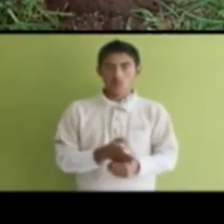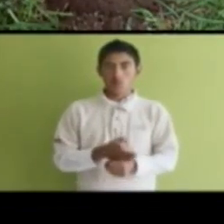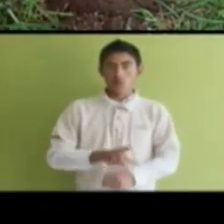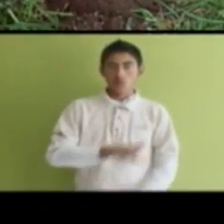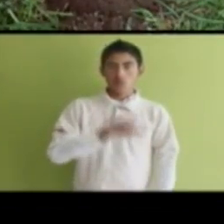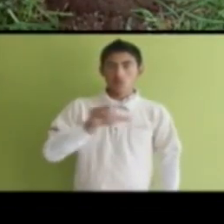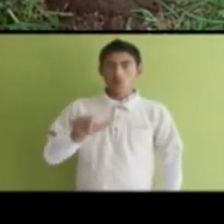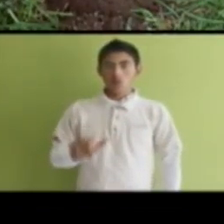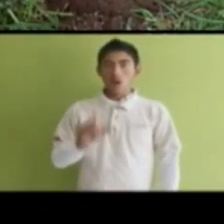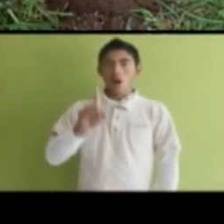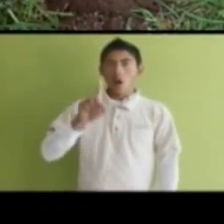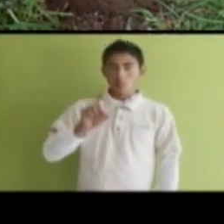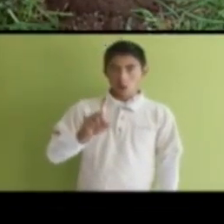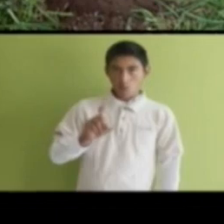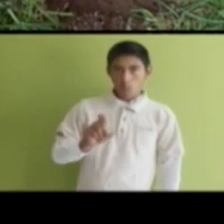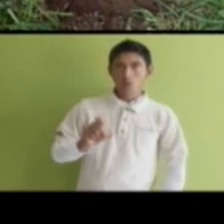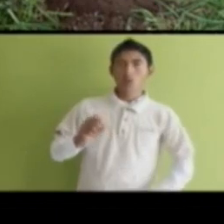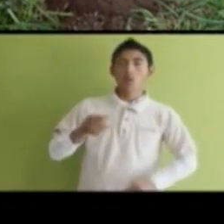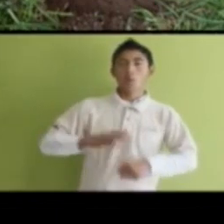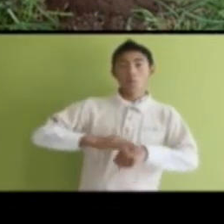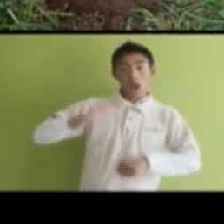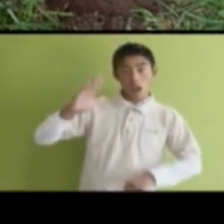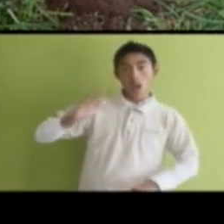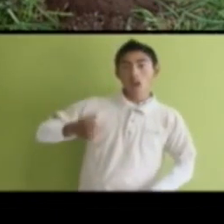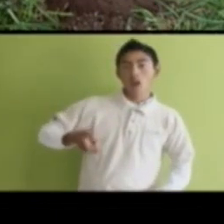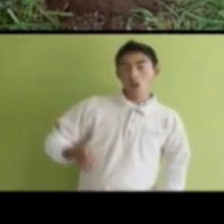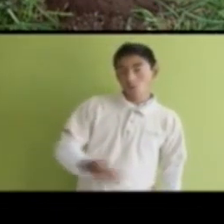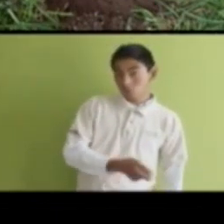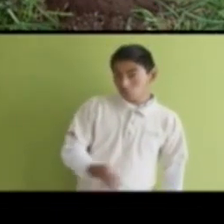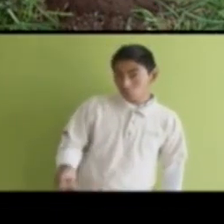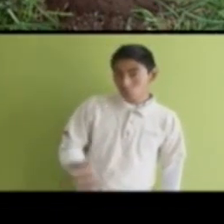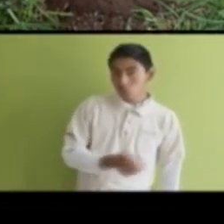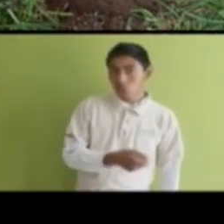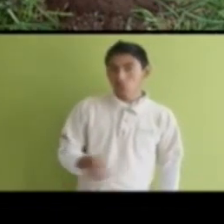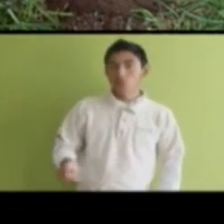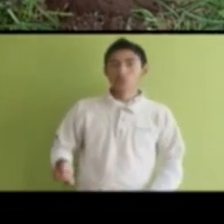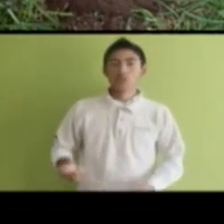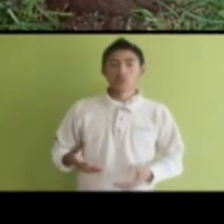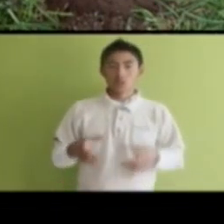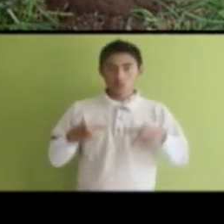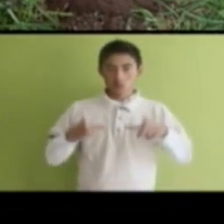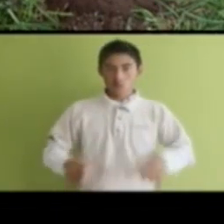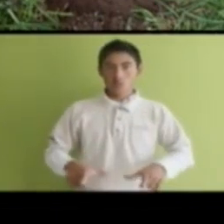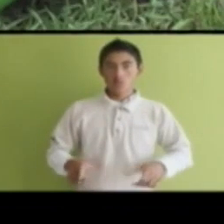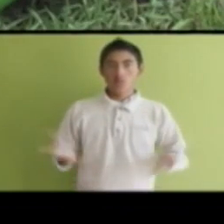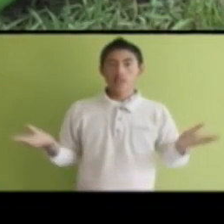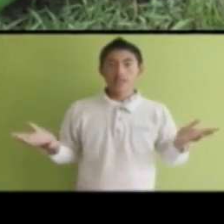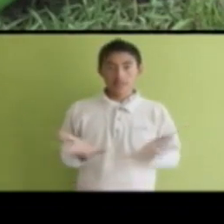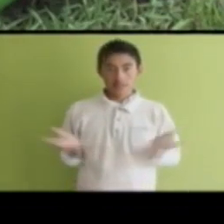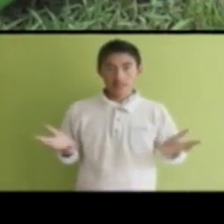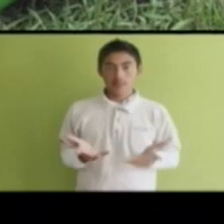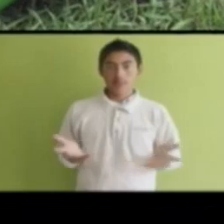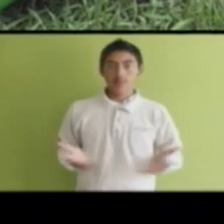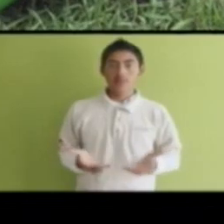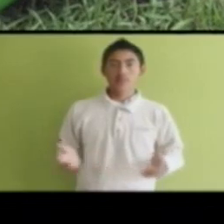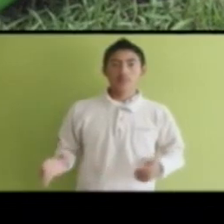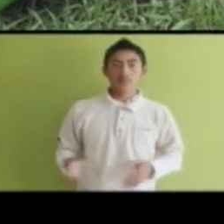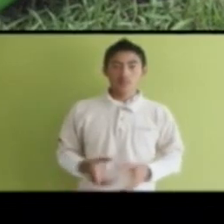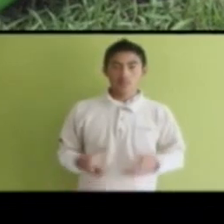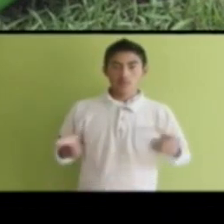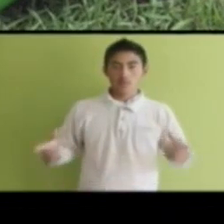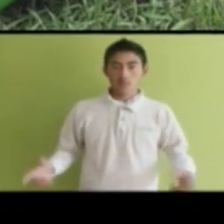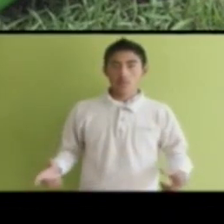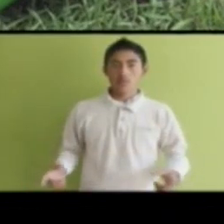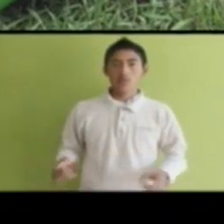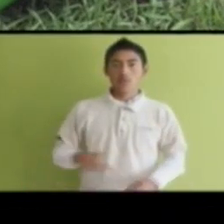hoyo. Asegúrate de hacer un hoyo del doble del tamaño que las raíces de tu árbol, en profundidad y diámetro. Antes de poner tu